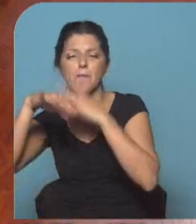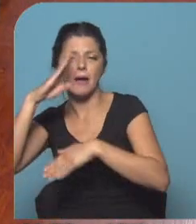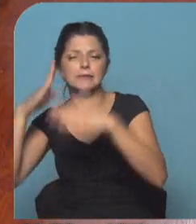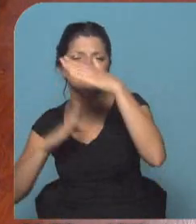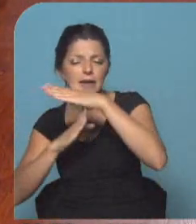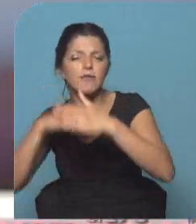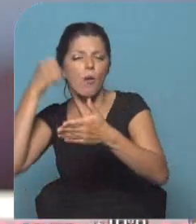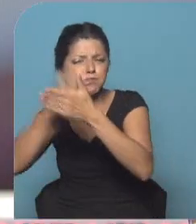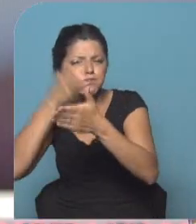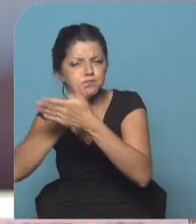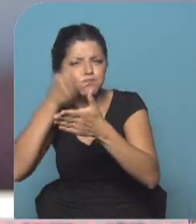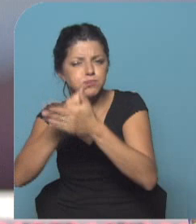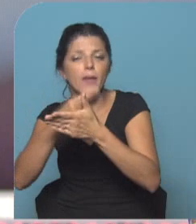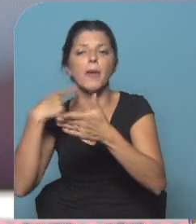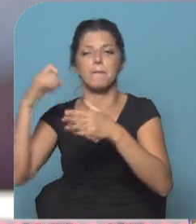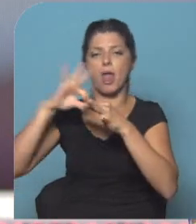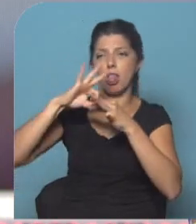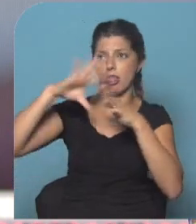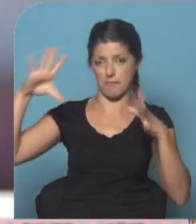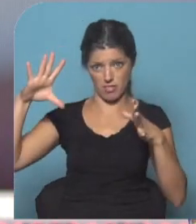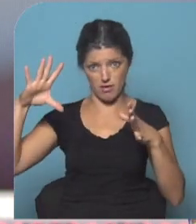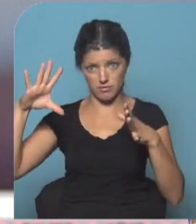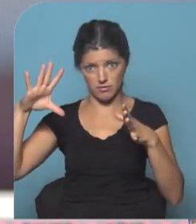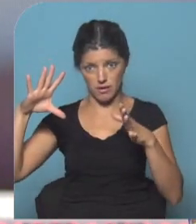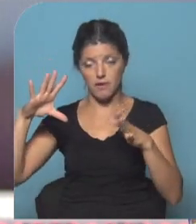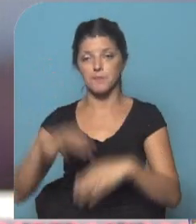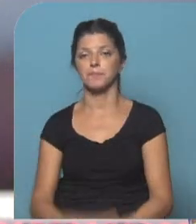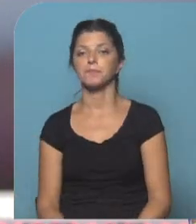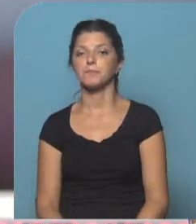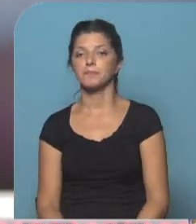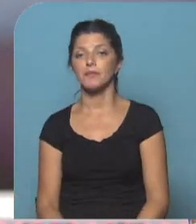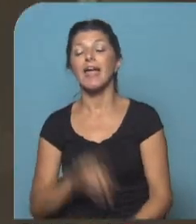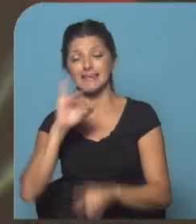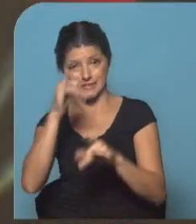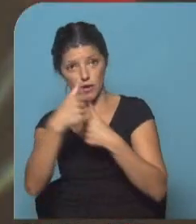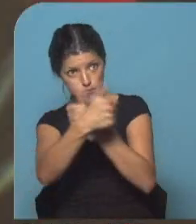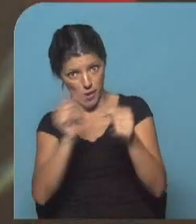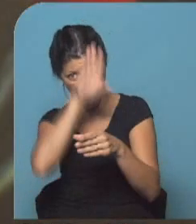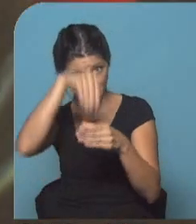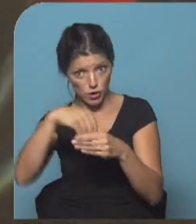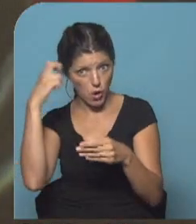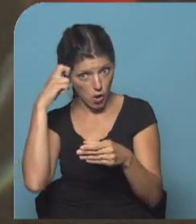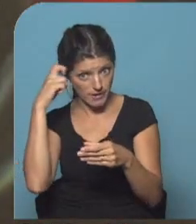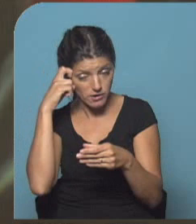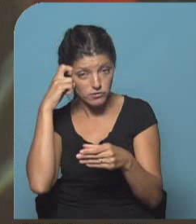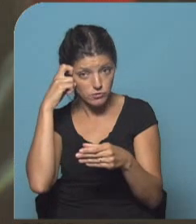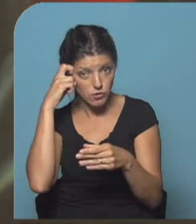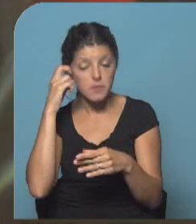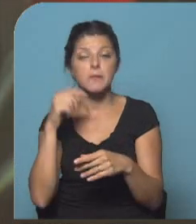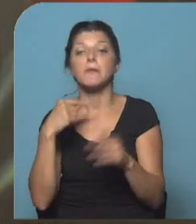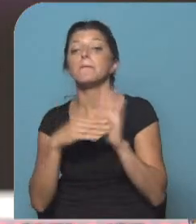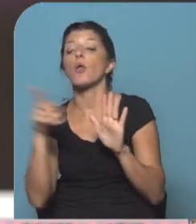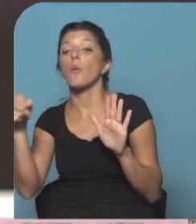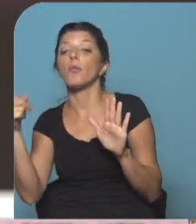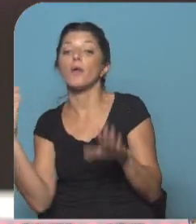más votadas en esta cosa tan polarizada que se encuentra. Aunque tienen mayoría, pueden tener problemas a la hora de presentarse en las